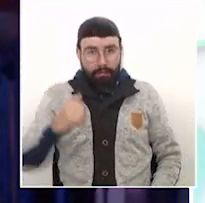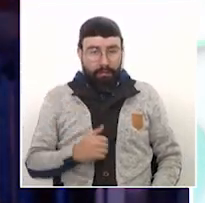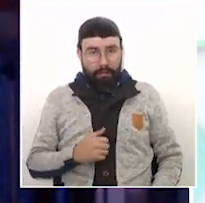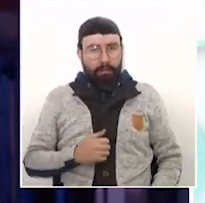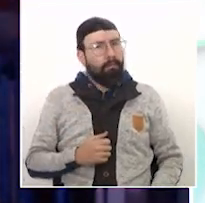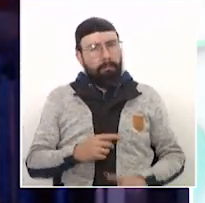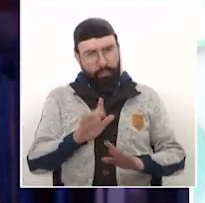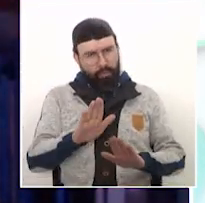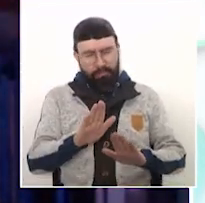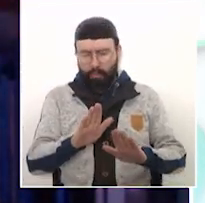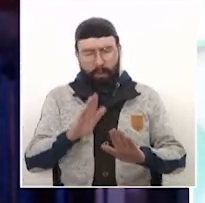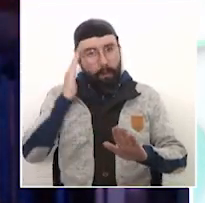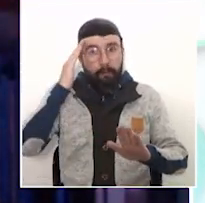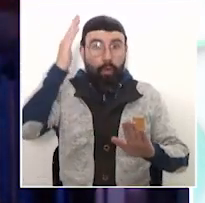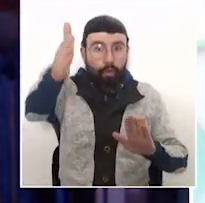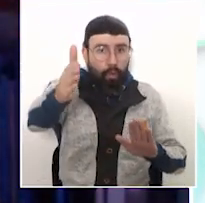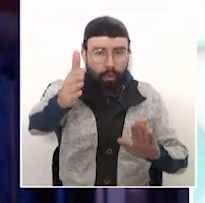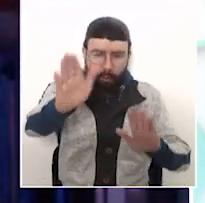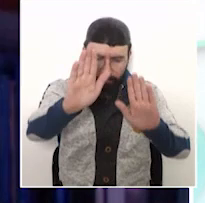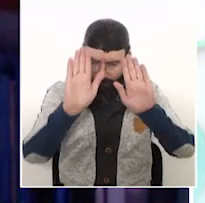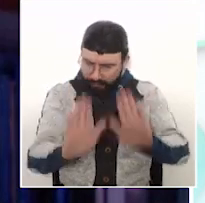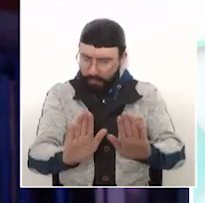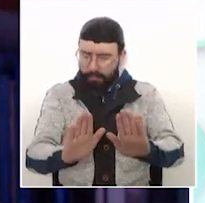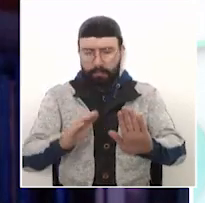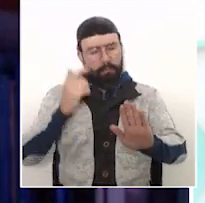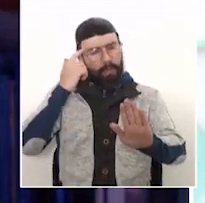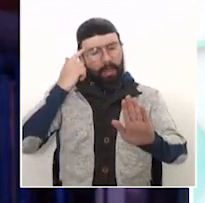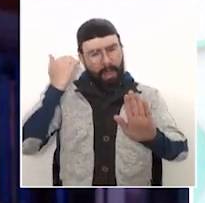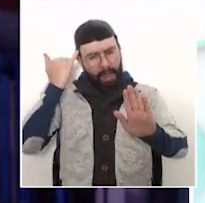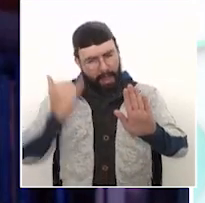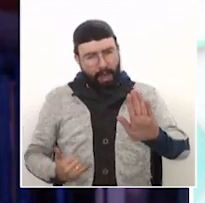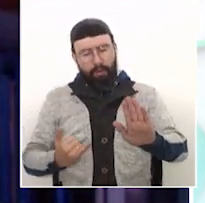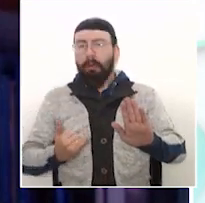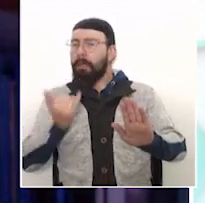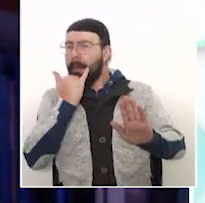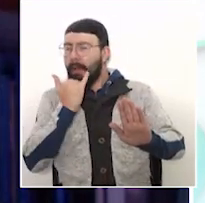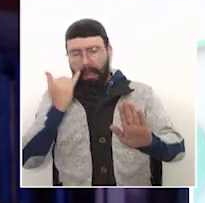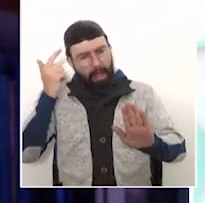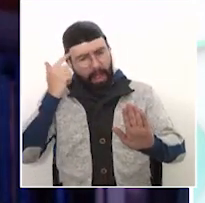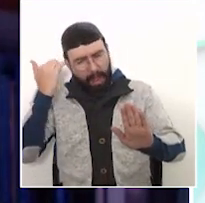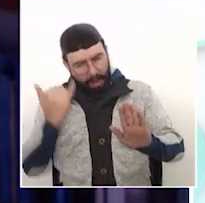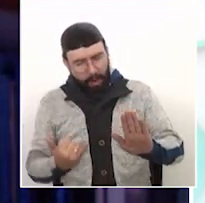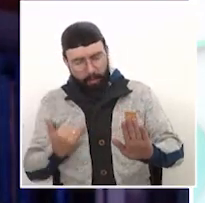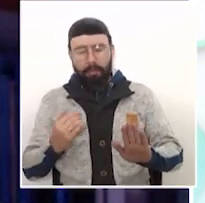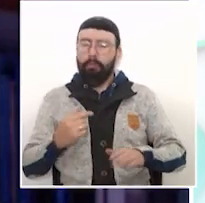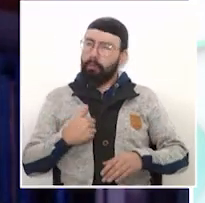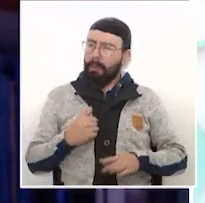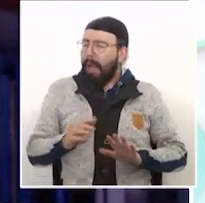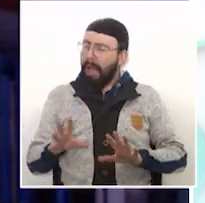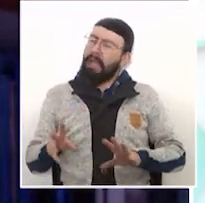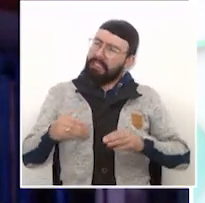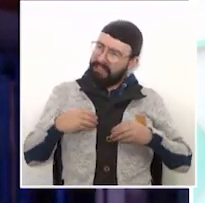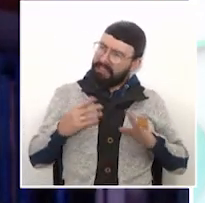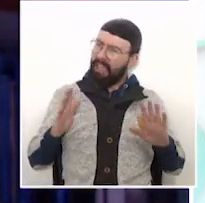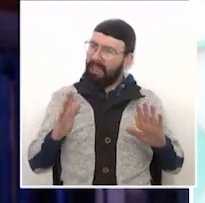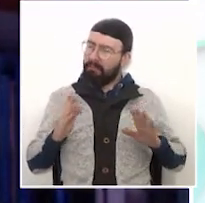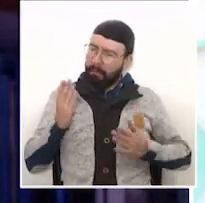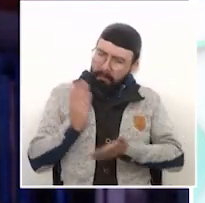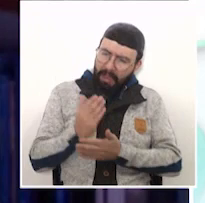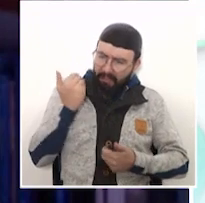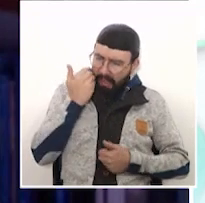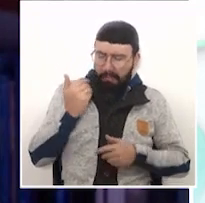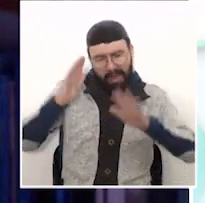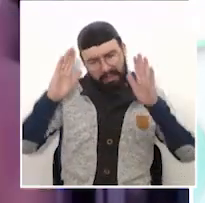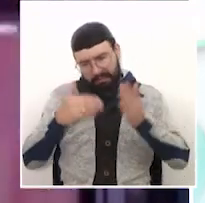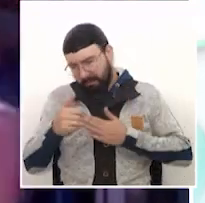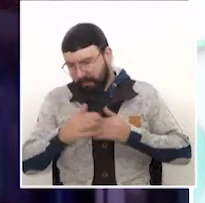ahora y aceptas lo que está pasando, porque siempre que peleamos, sufrimos, acepto esto, lo acepto con amor, lo acepto con paz, y con